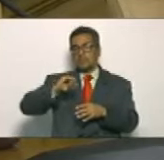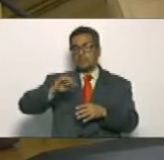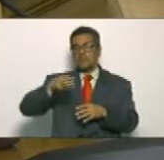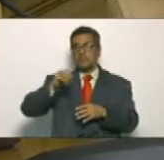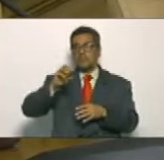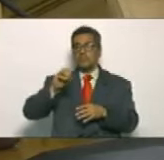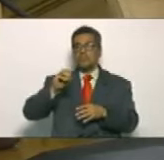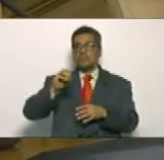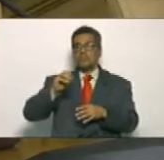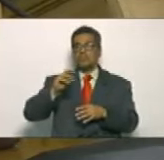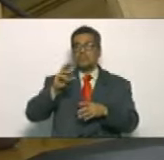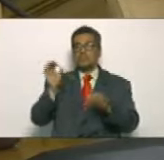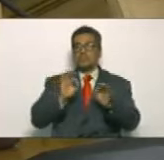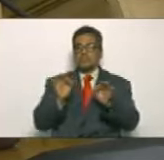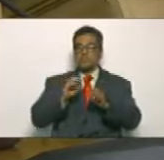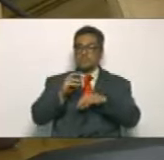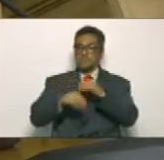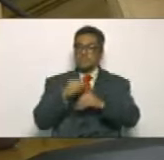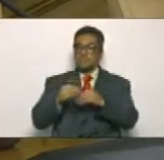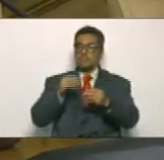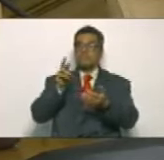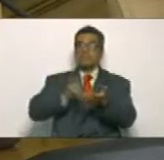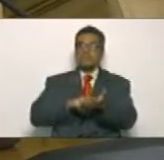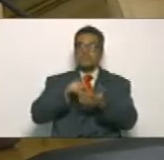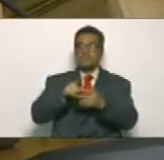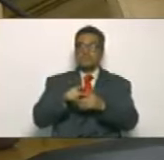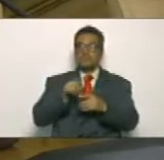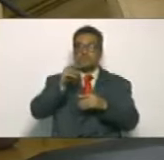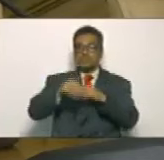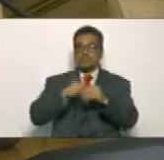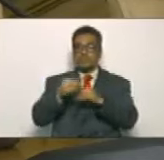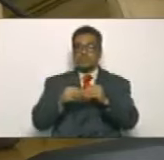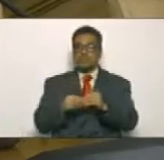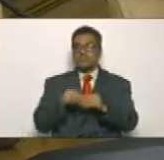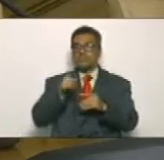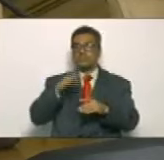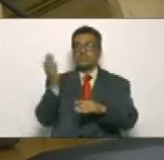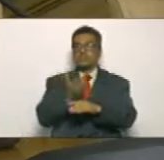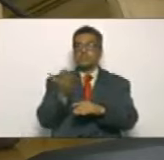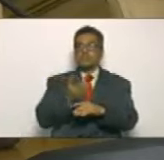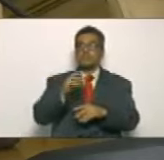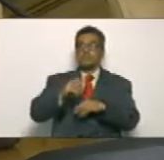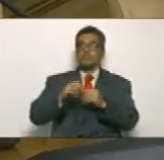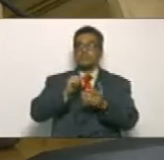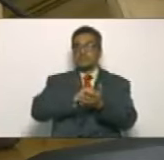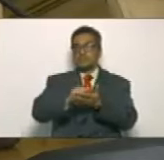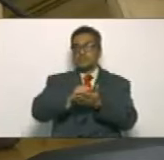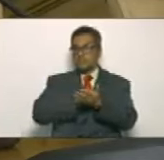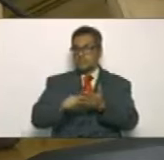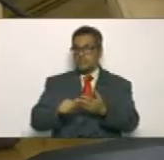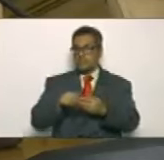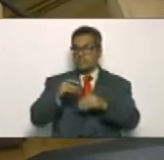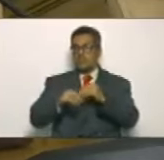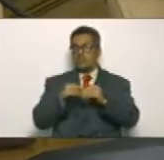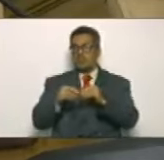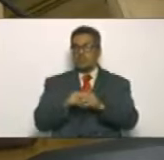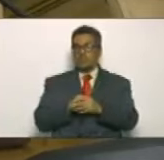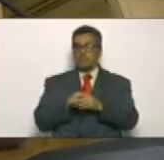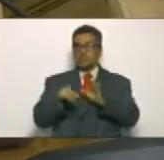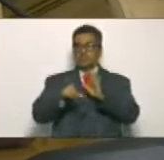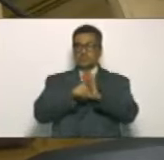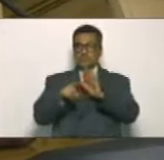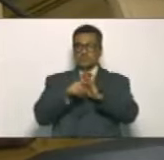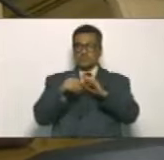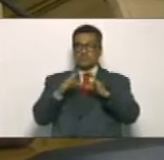Discapacidad. El incumplimiento y reincidencia de lo aquí establecido será sancionado de acuerdo a los parámetros reflejados en esta ley.